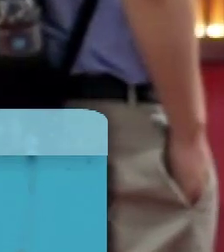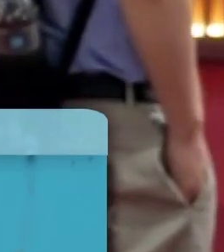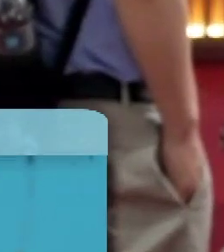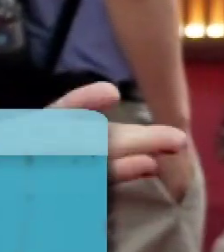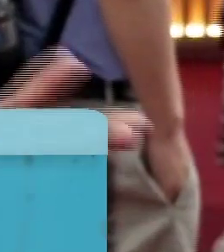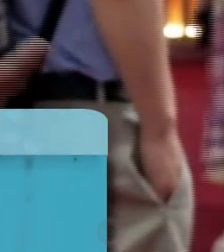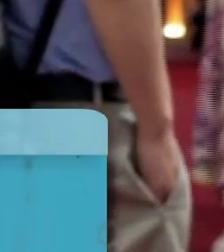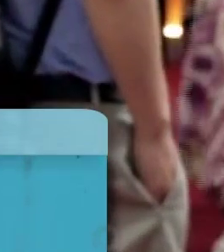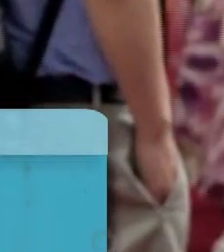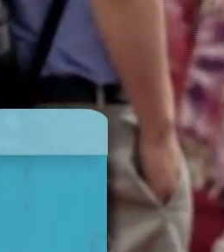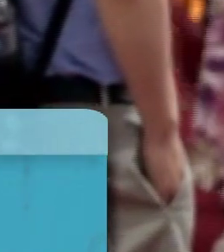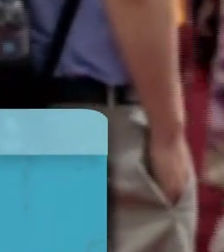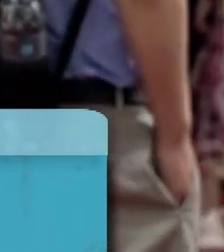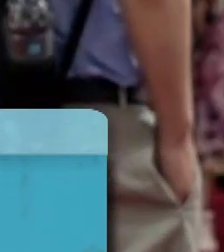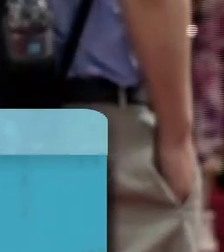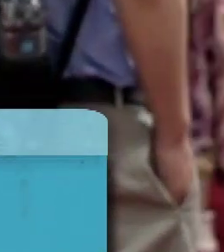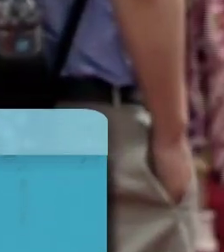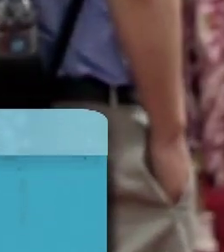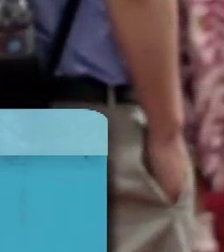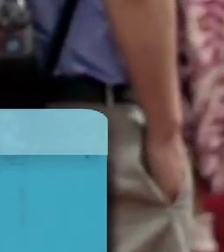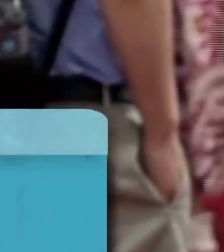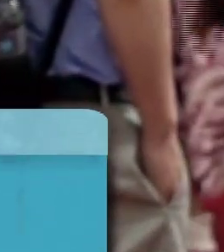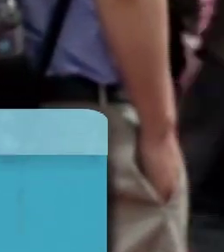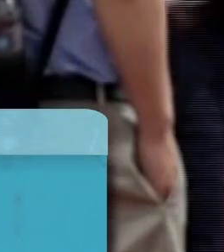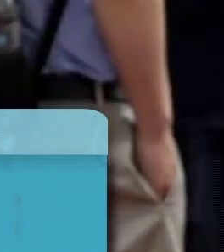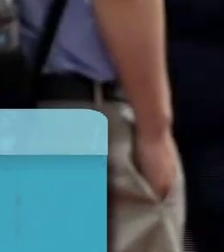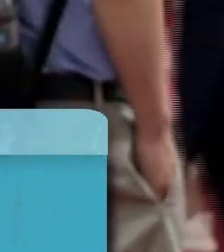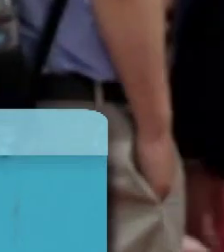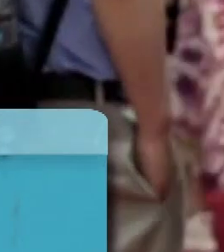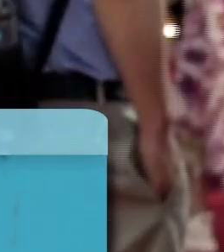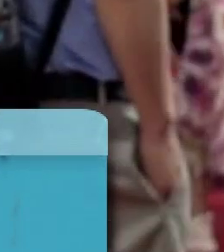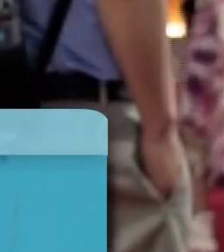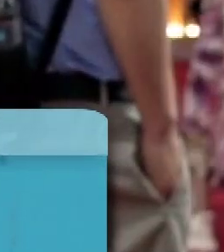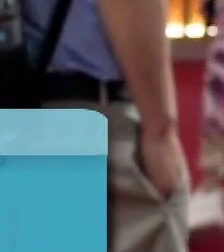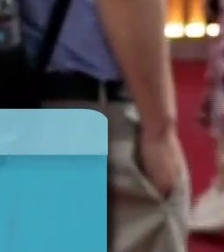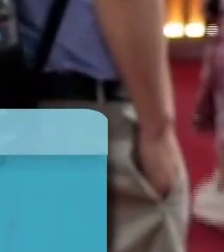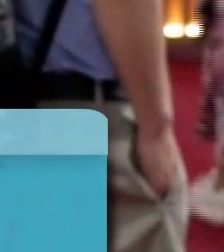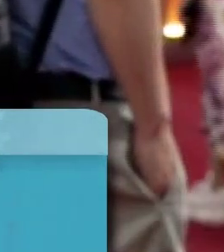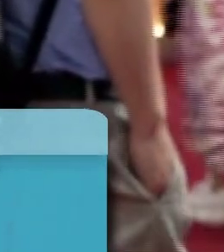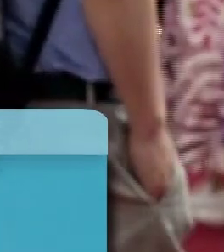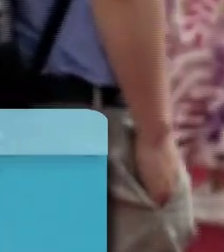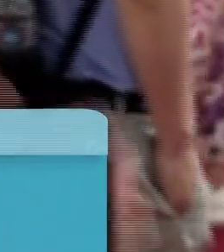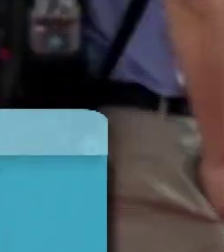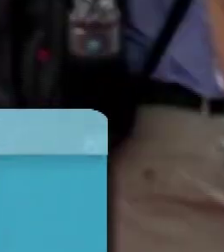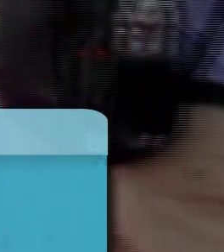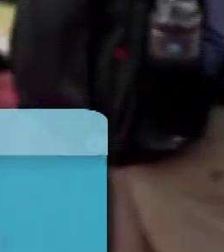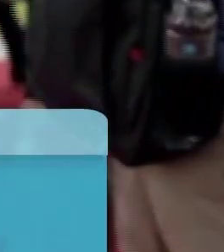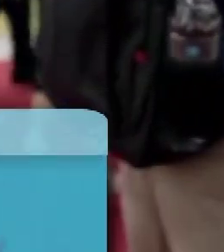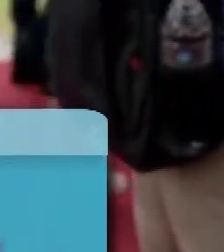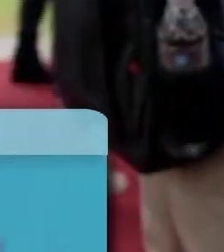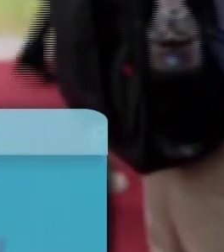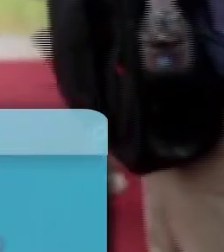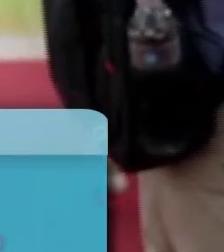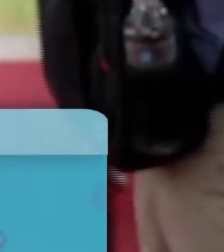y 10 años después sigo acá en China y me dedico a hacer marketing digital y desarrollo de mercado entre China y